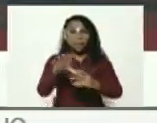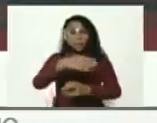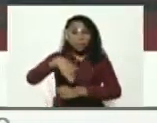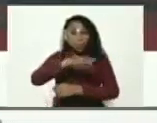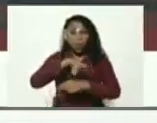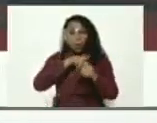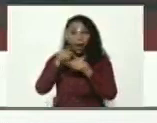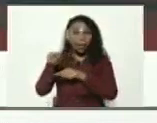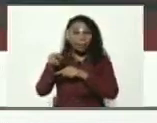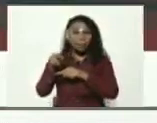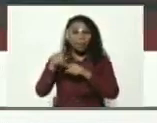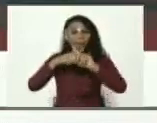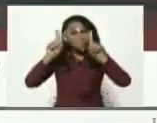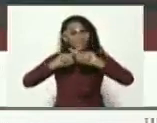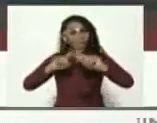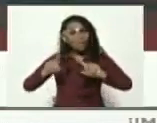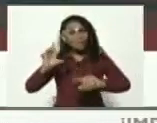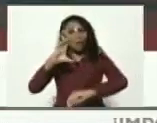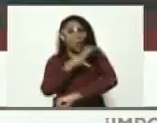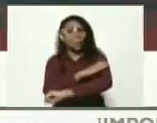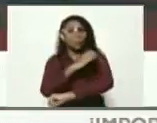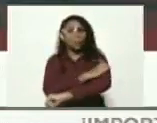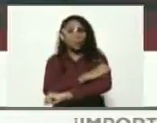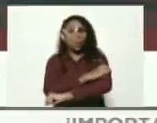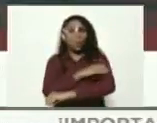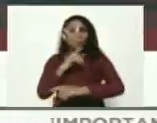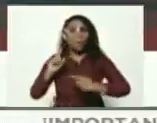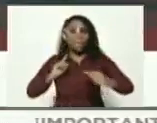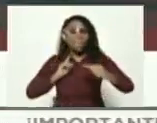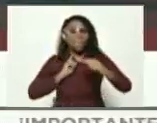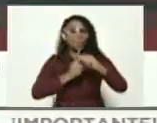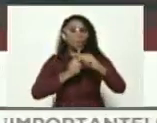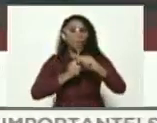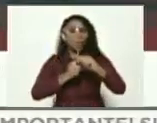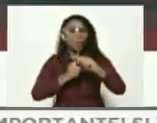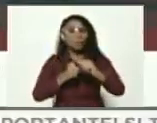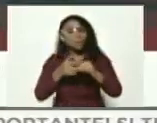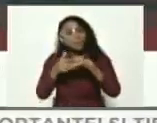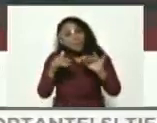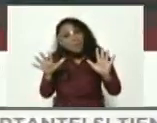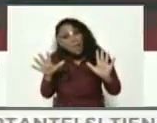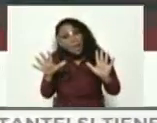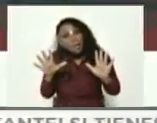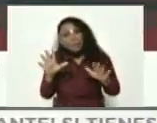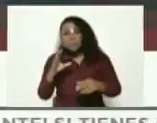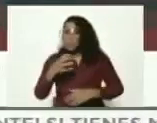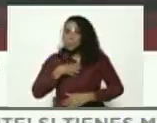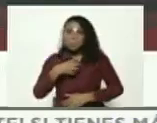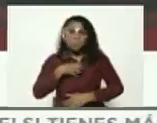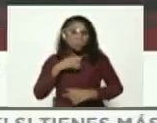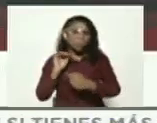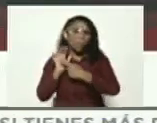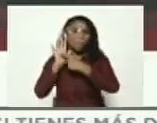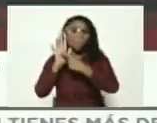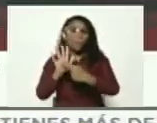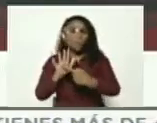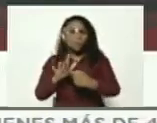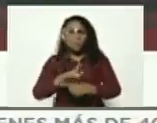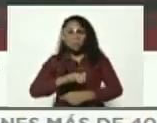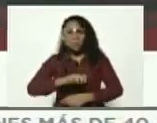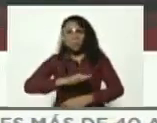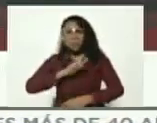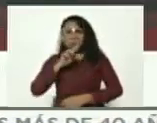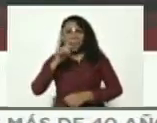De todo esto, la diversa oposición que se ha encontrado quizás no hubiera presentado una obstinada resistencia